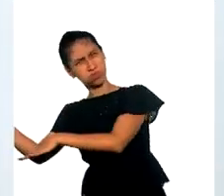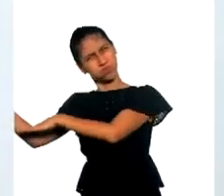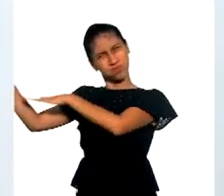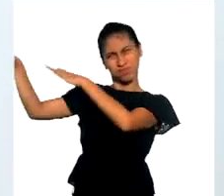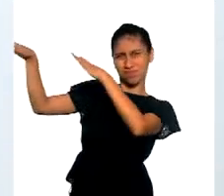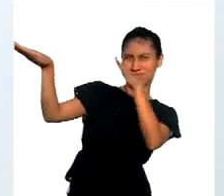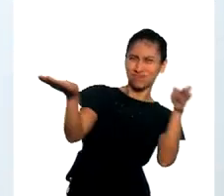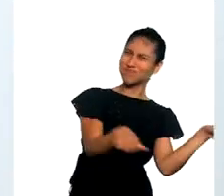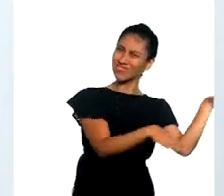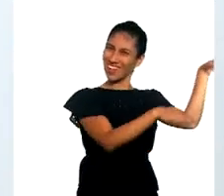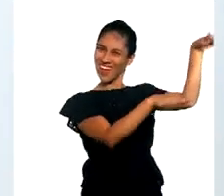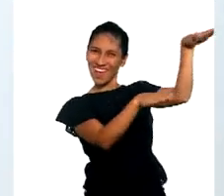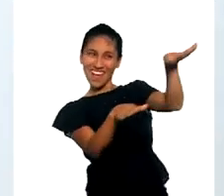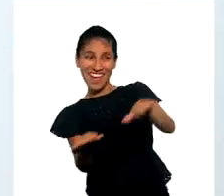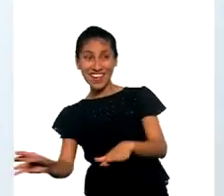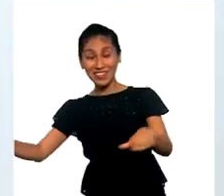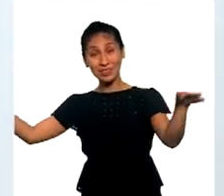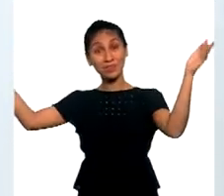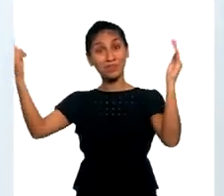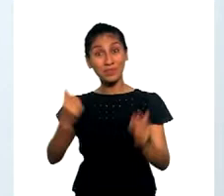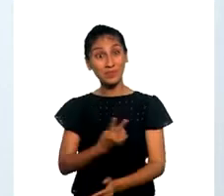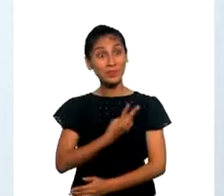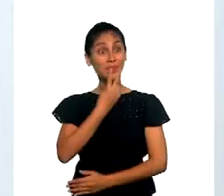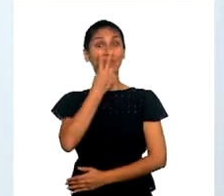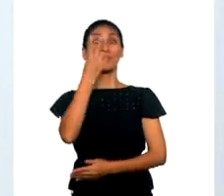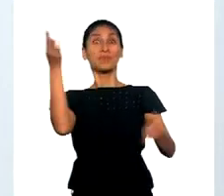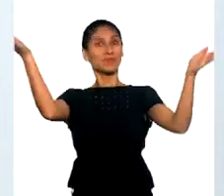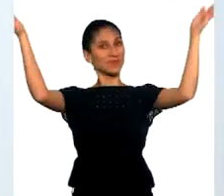o sea el otro tres plataformas